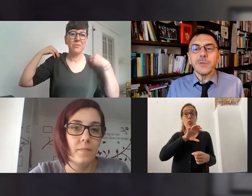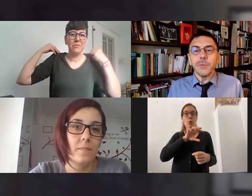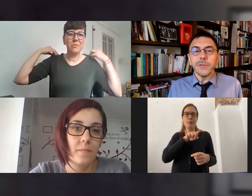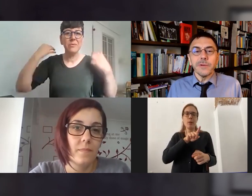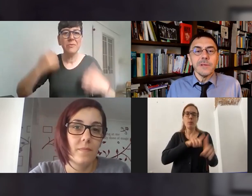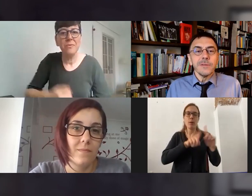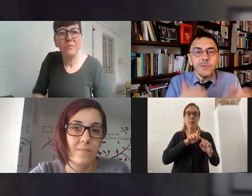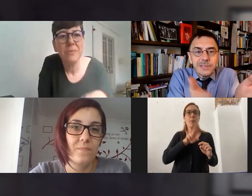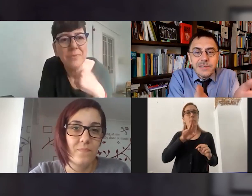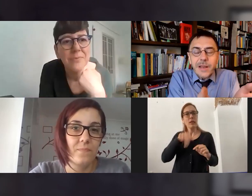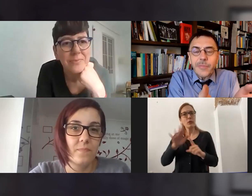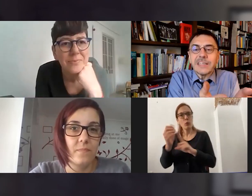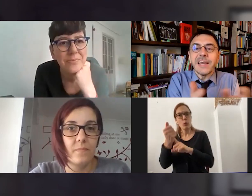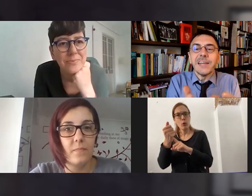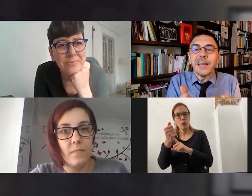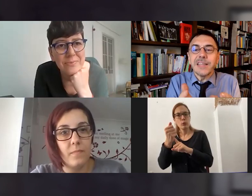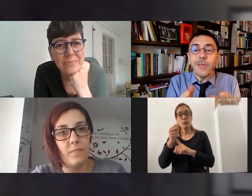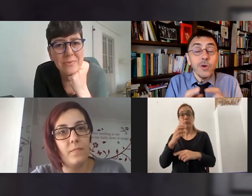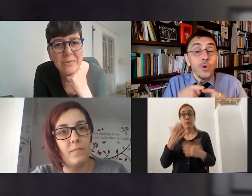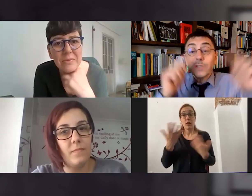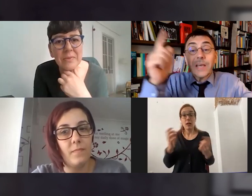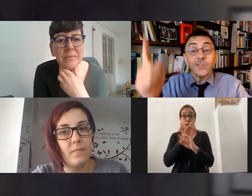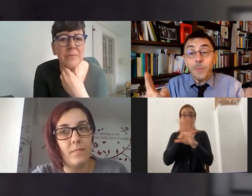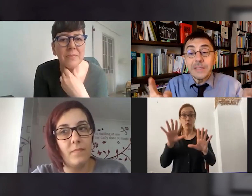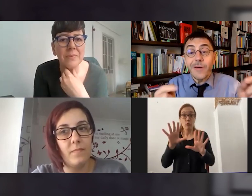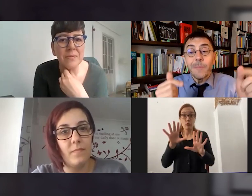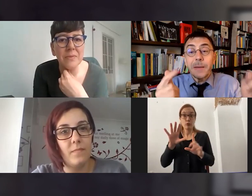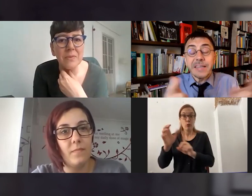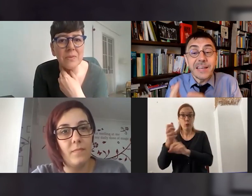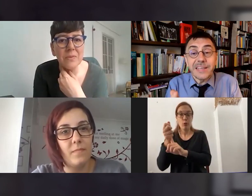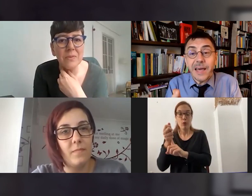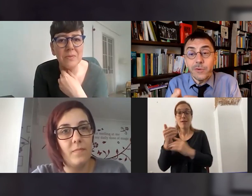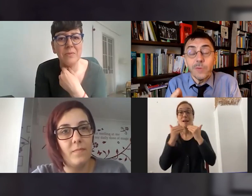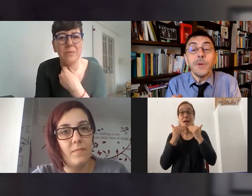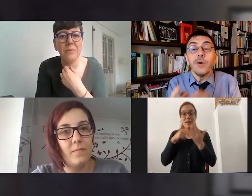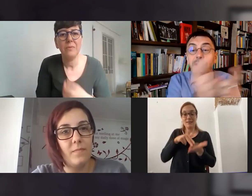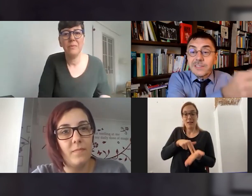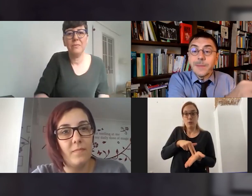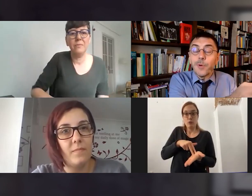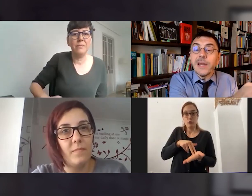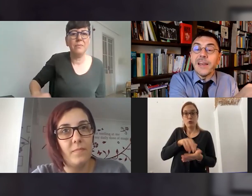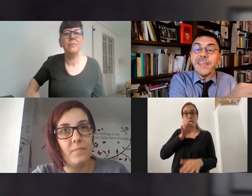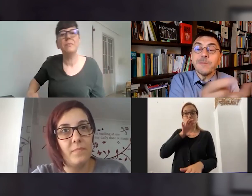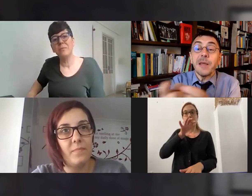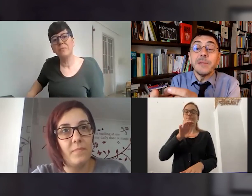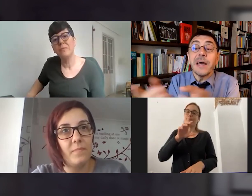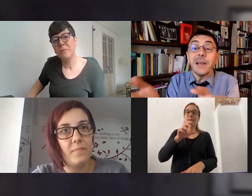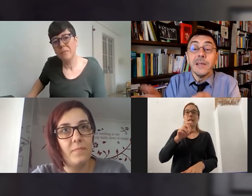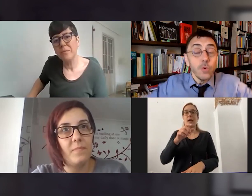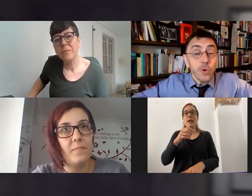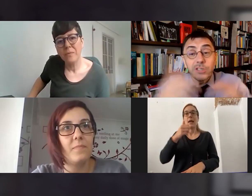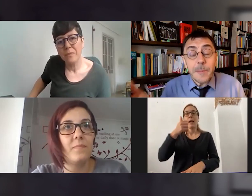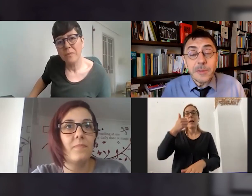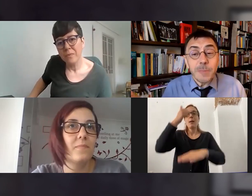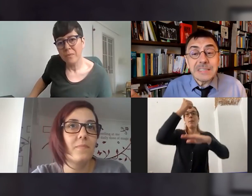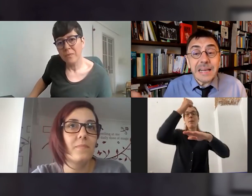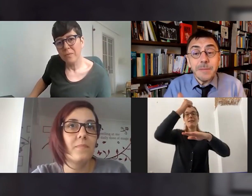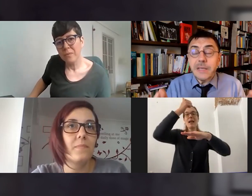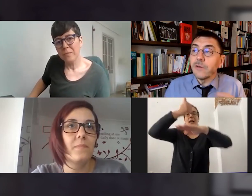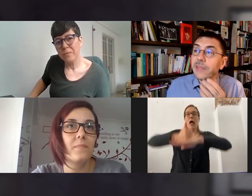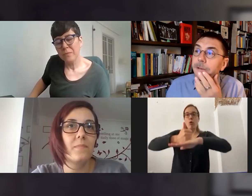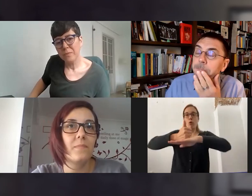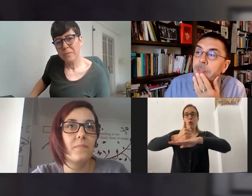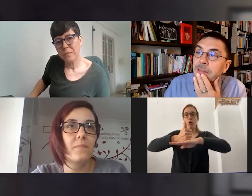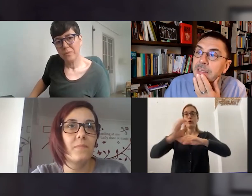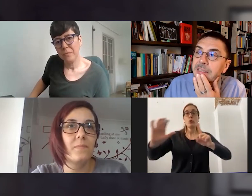parte de la solución, ¿no? Gracias a estar en el Estado no se ha solventado el patriarcado, ¿no? Pero se ponen leyes para evitar uno de los elementos más